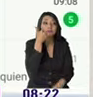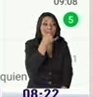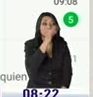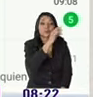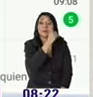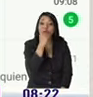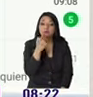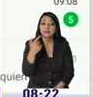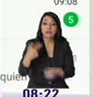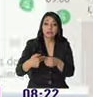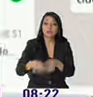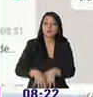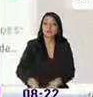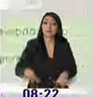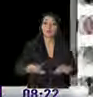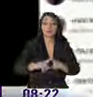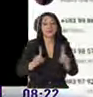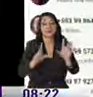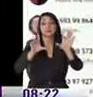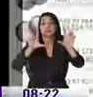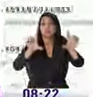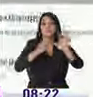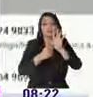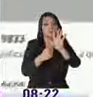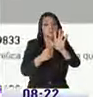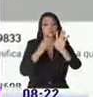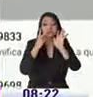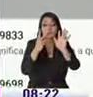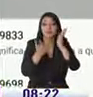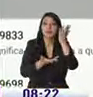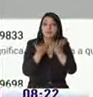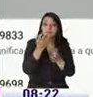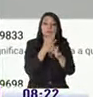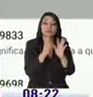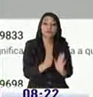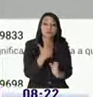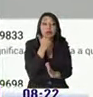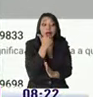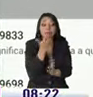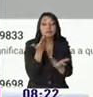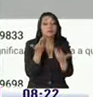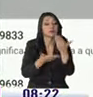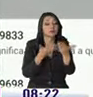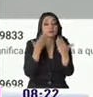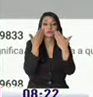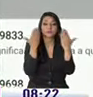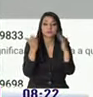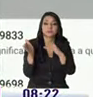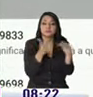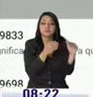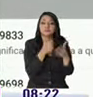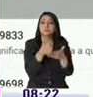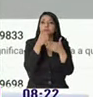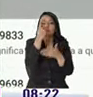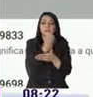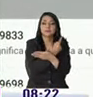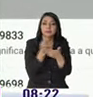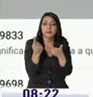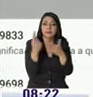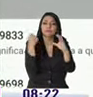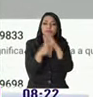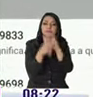Ya están leyendo en pantalla. Ahí también, puede ser que algún funcionario, ya no sabrán decir. Ayúdenos, si una semana reporté esta fuga de agua